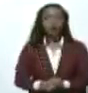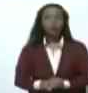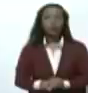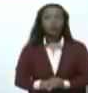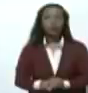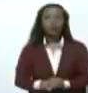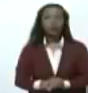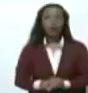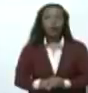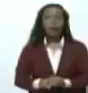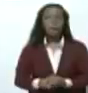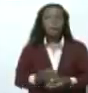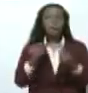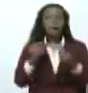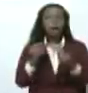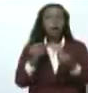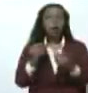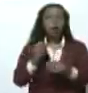para un